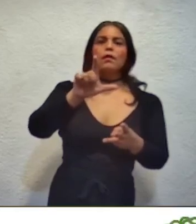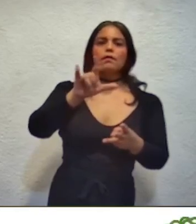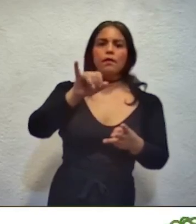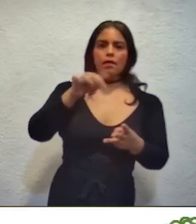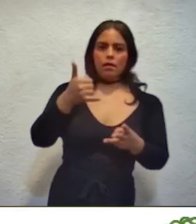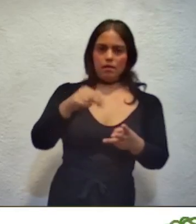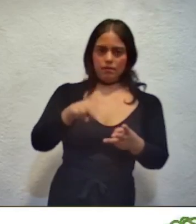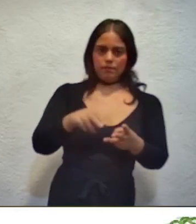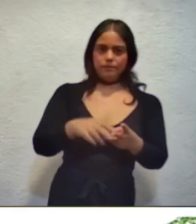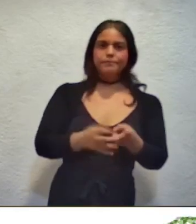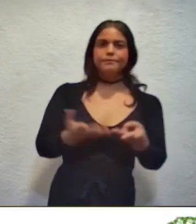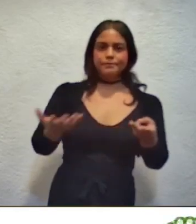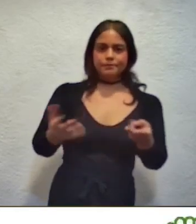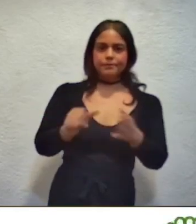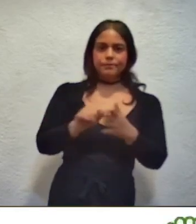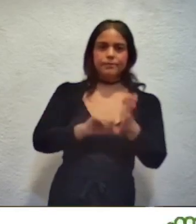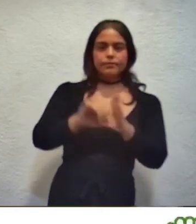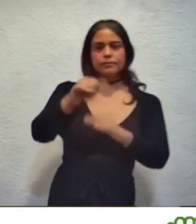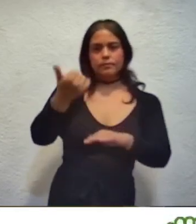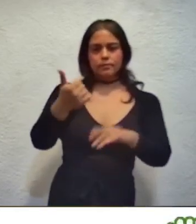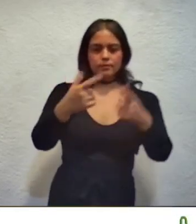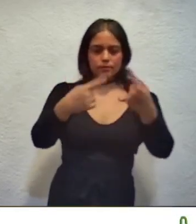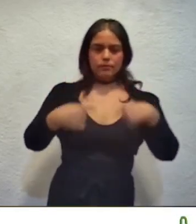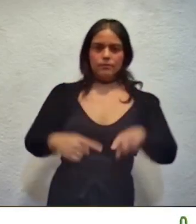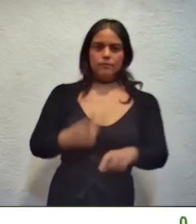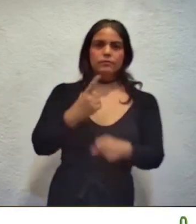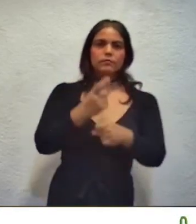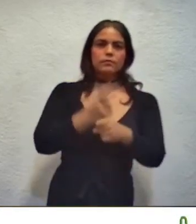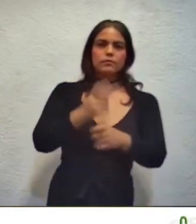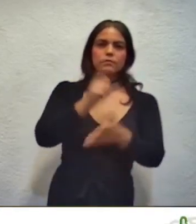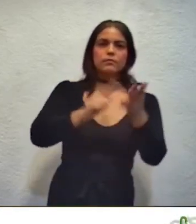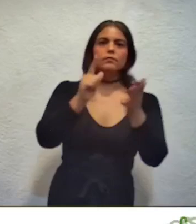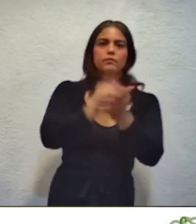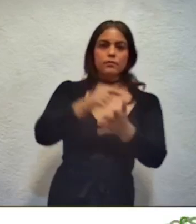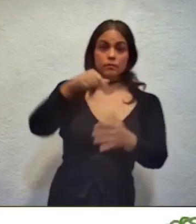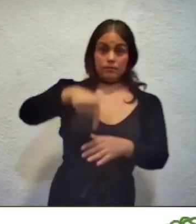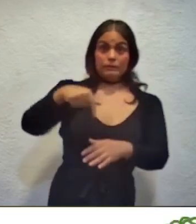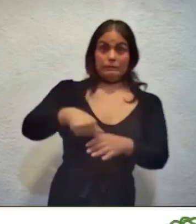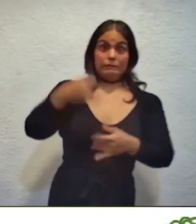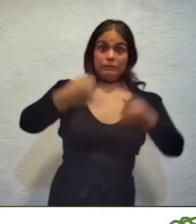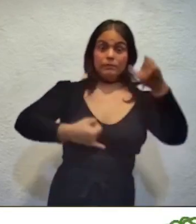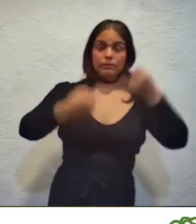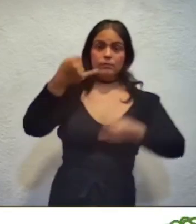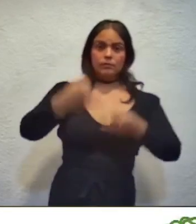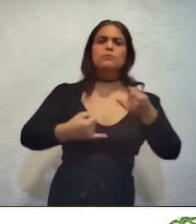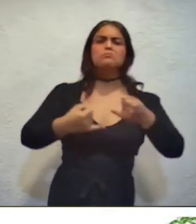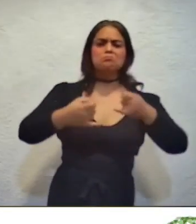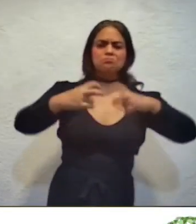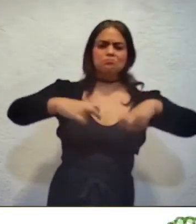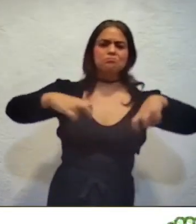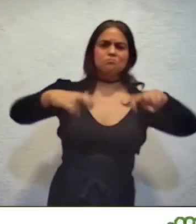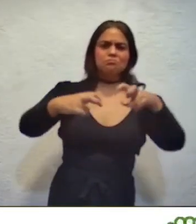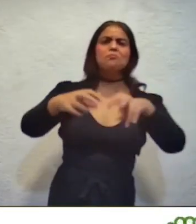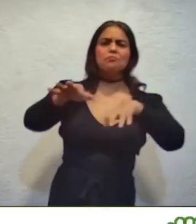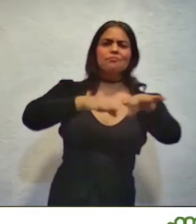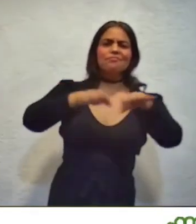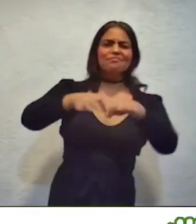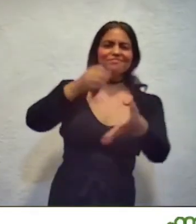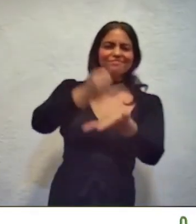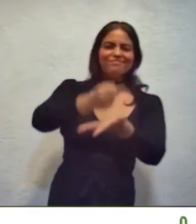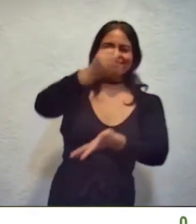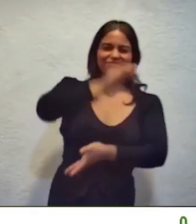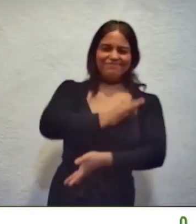por lo que en términos del artículo 11, párrafo primero de la ley orgánica de este tribunal, existen quórum legal para sesionar